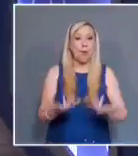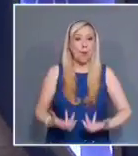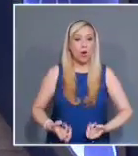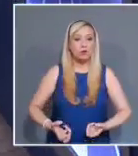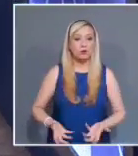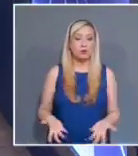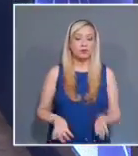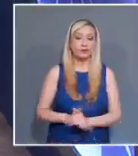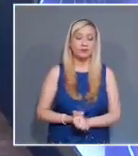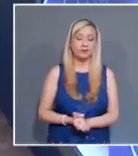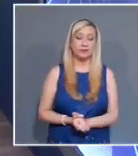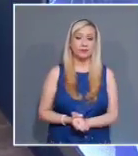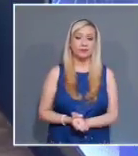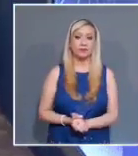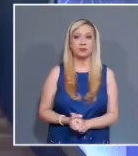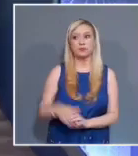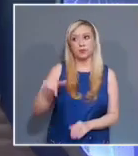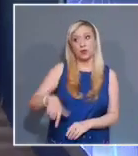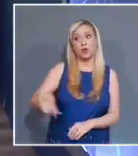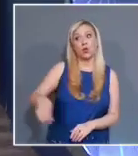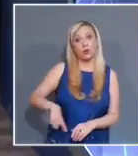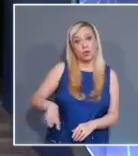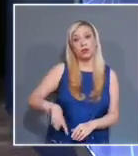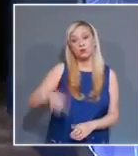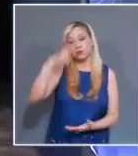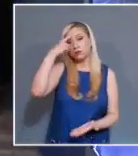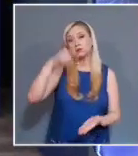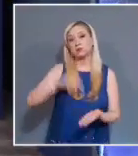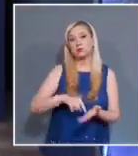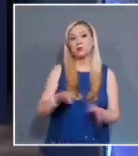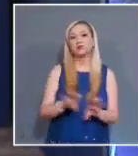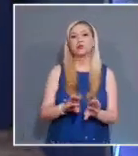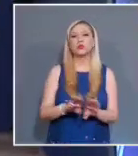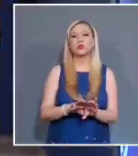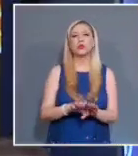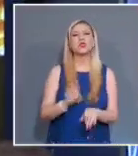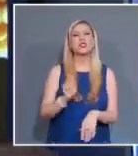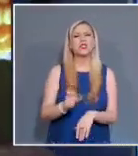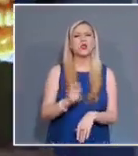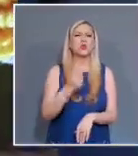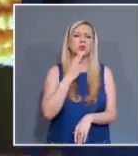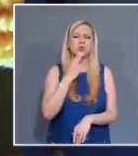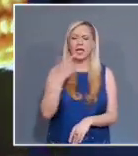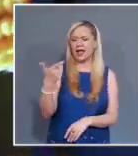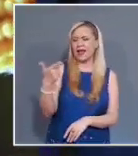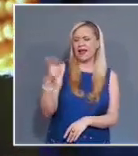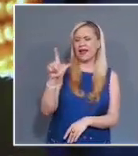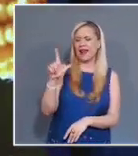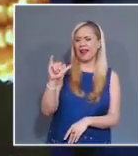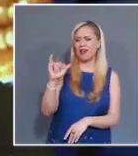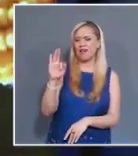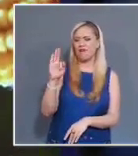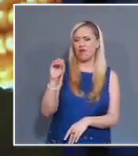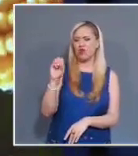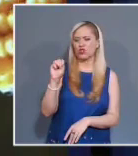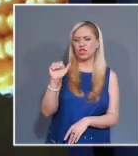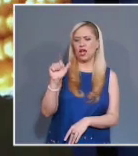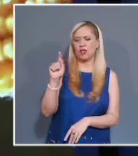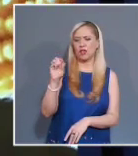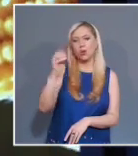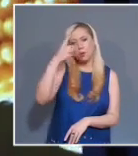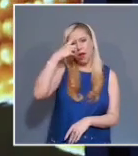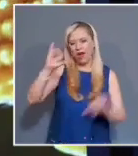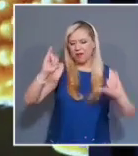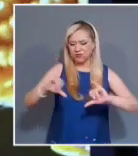Asegura el gobierno federal que las restricciones impuestas al uso de glifosato y a las importaciones de maíz transgénico no